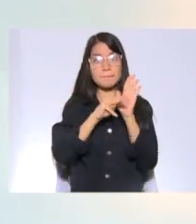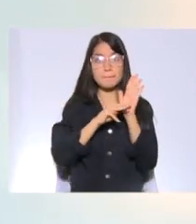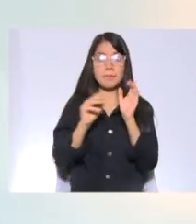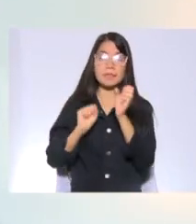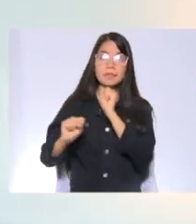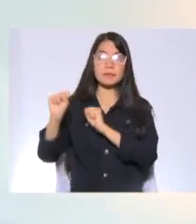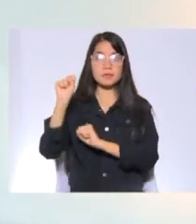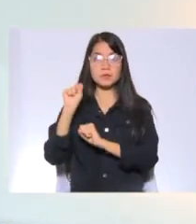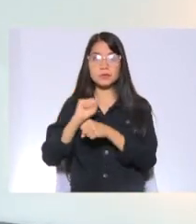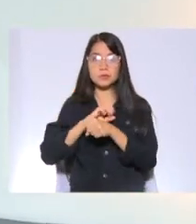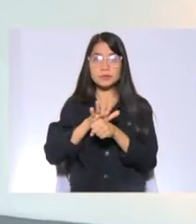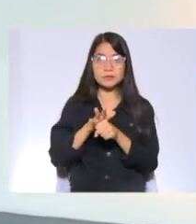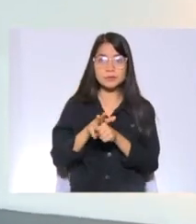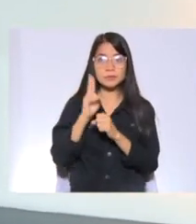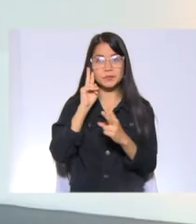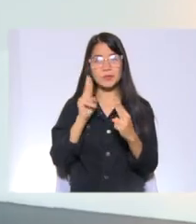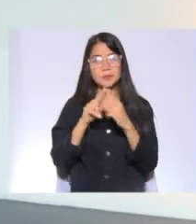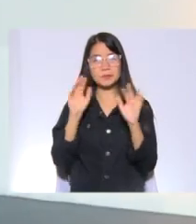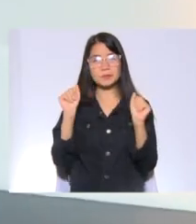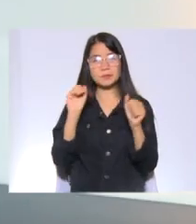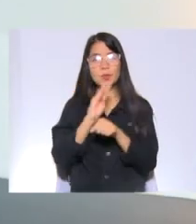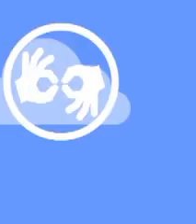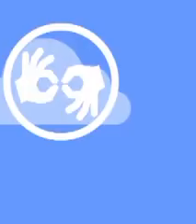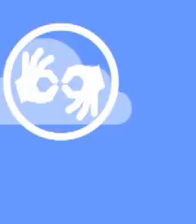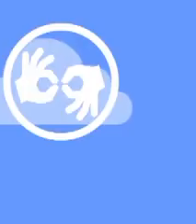bioseguridad. Nos estamos viendo. Chao, cuídense.